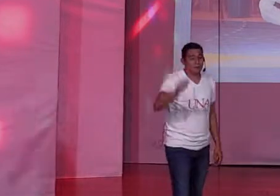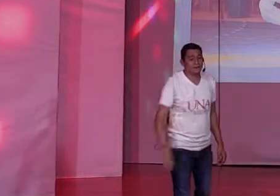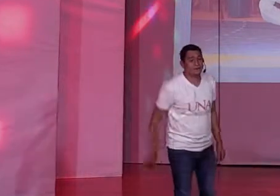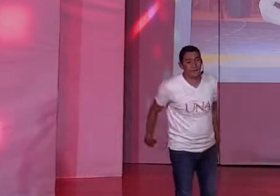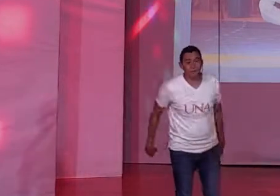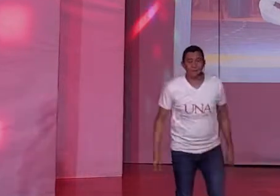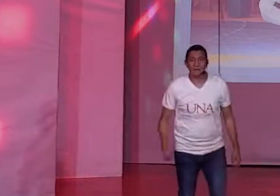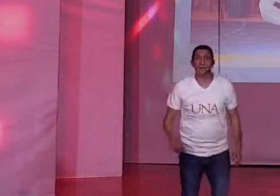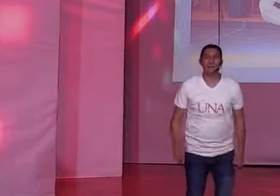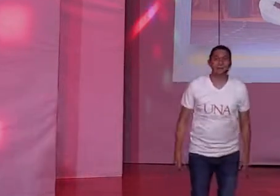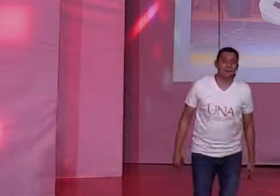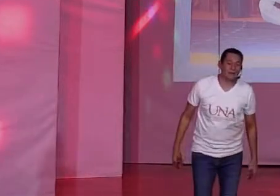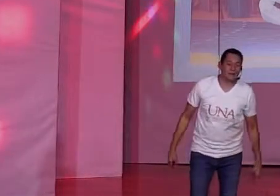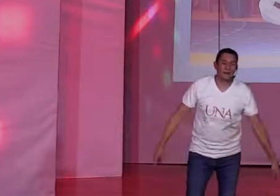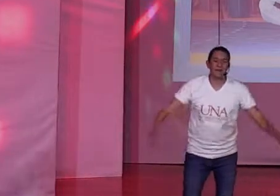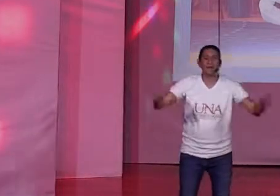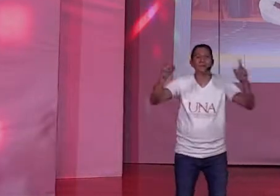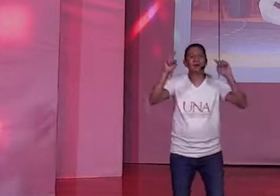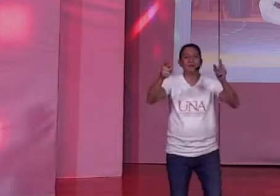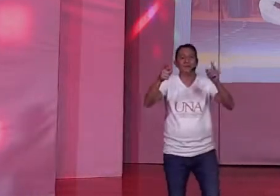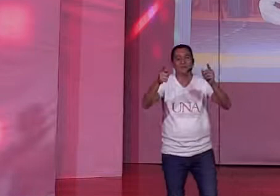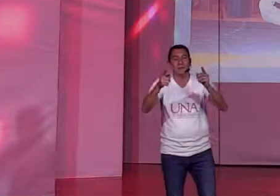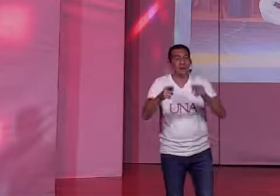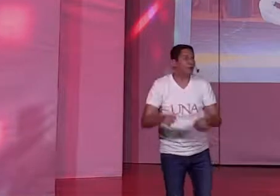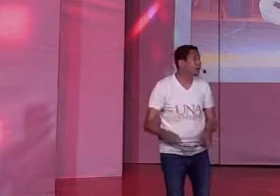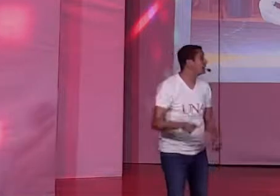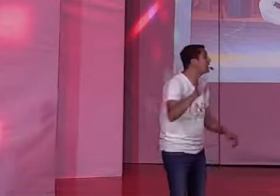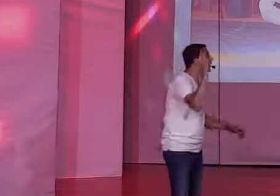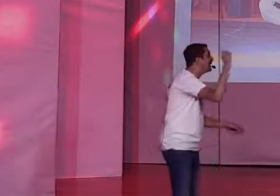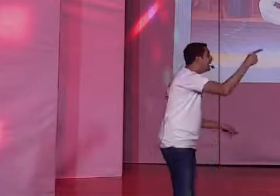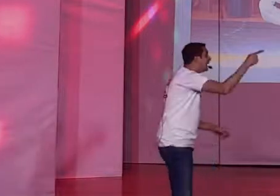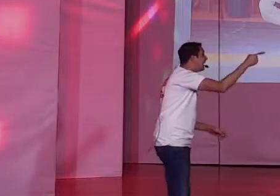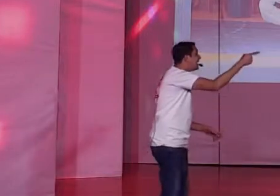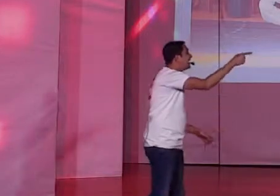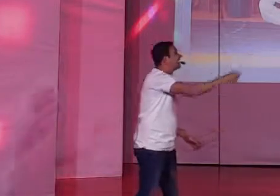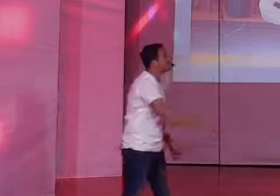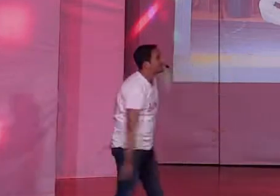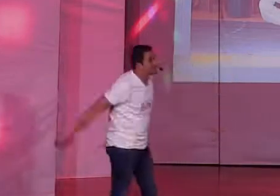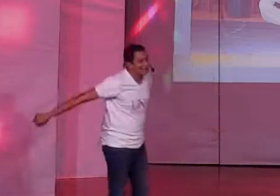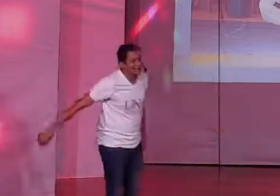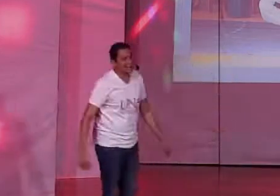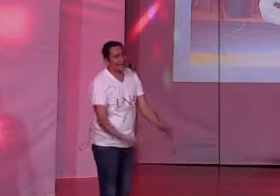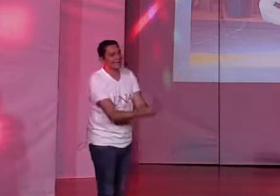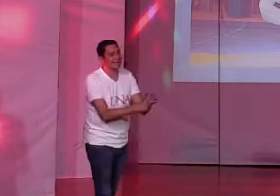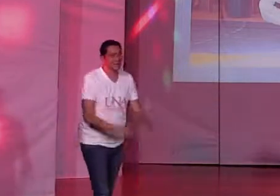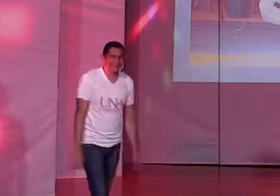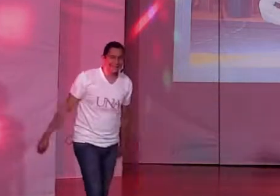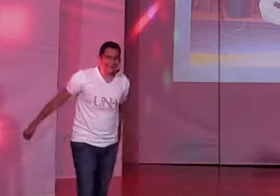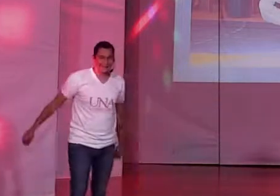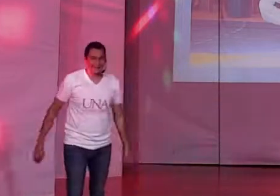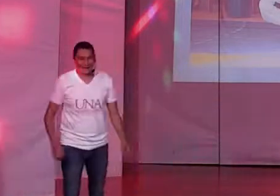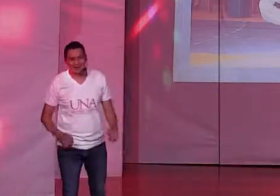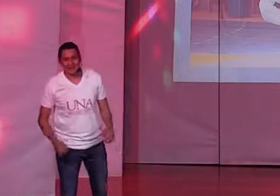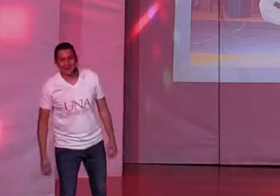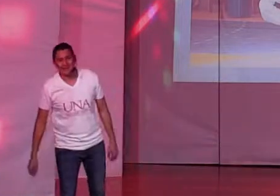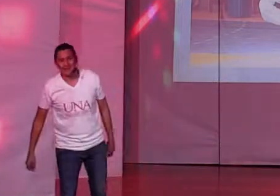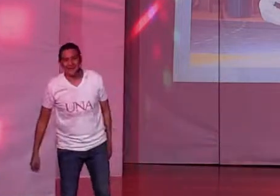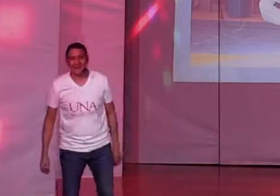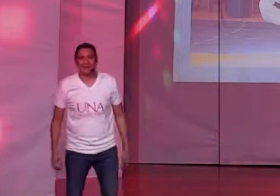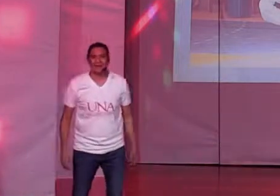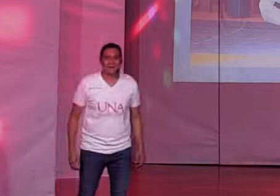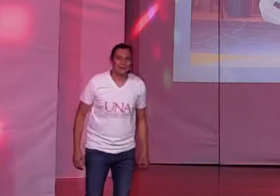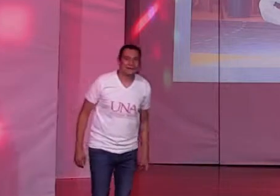Ahora vamos a visitar al Departamento de Bienestar Estudiantil y ponga mucha atención al video y al... La... A la frase, no se olvide de la frase. Y a la